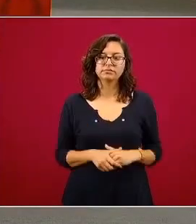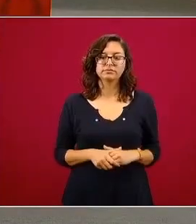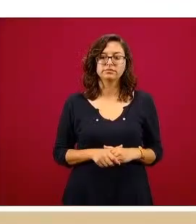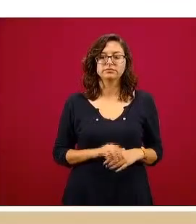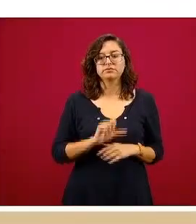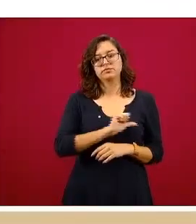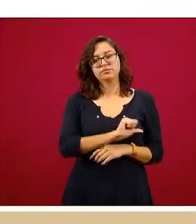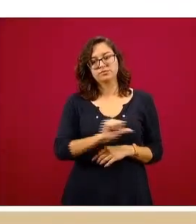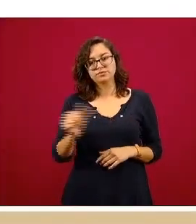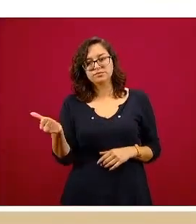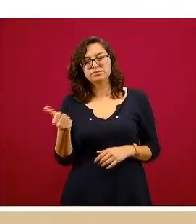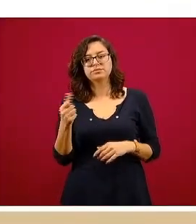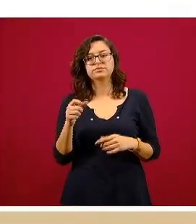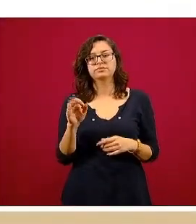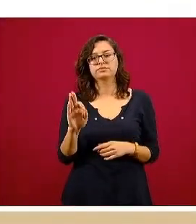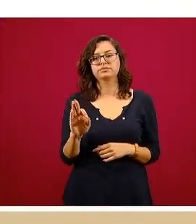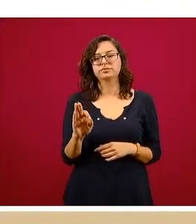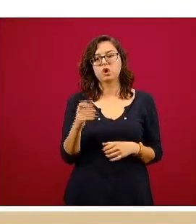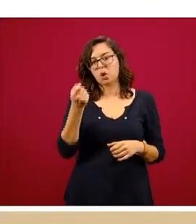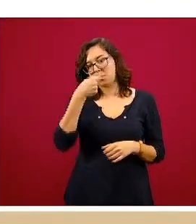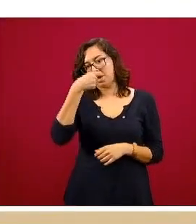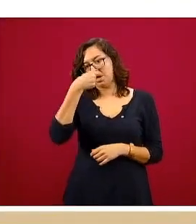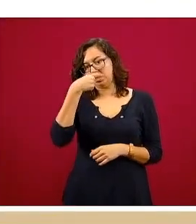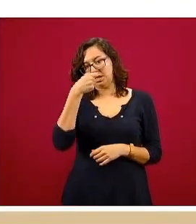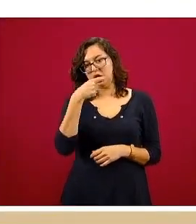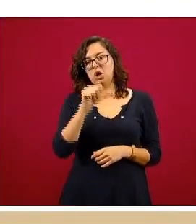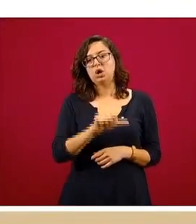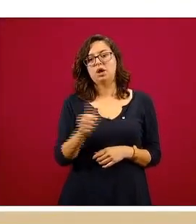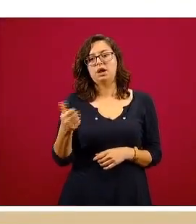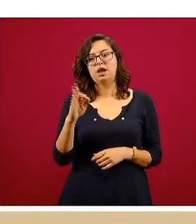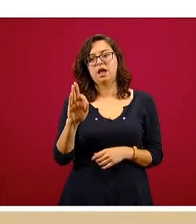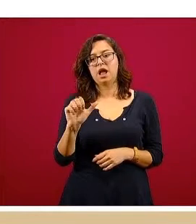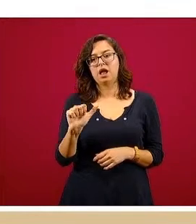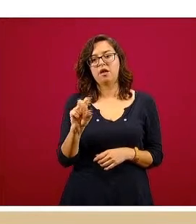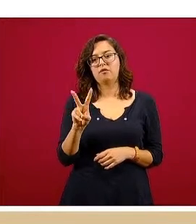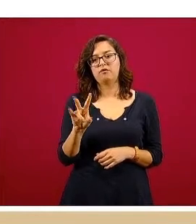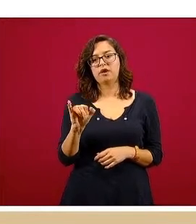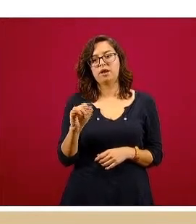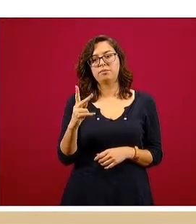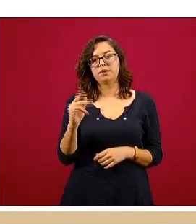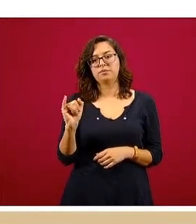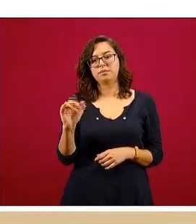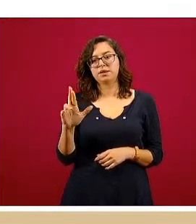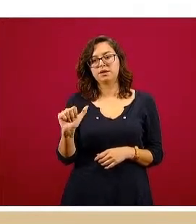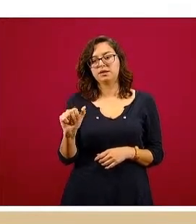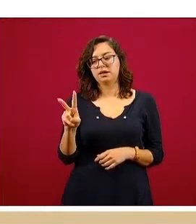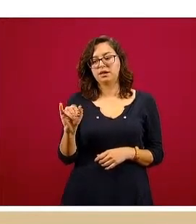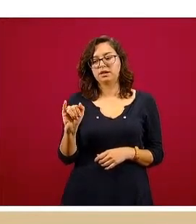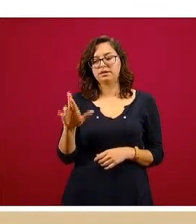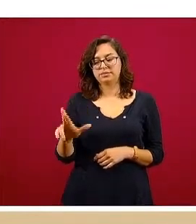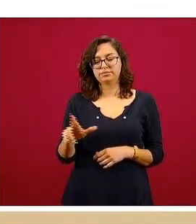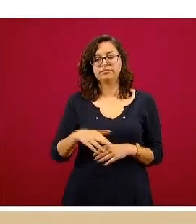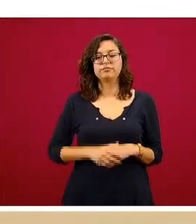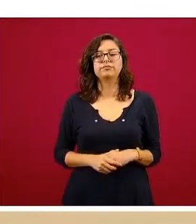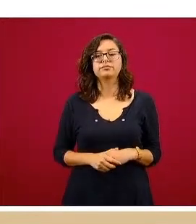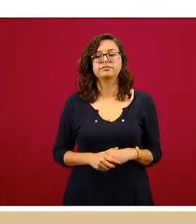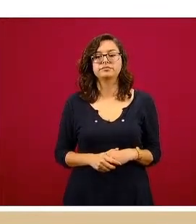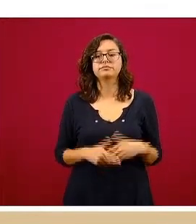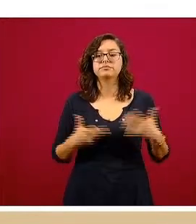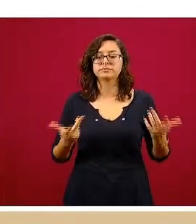Otro estudio se está haciendo con otro antiviral que es favipiravir. Este es un ensayo